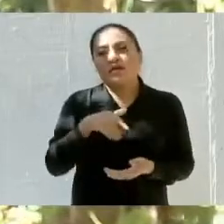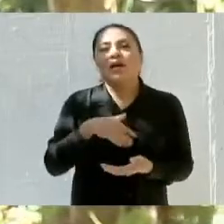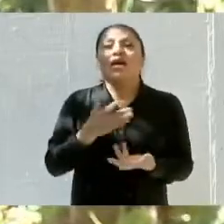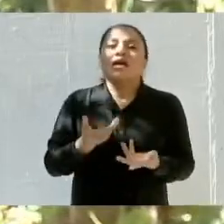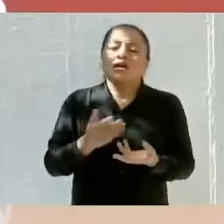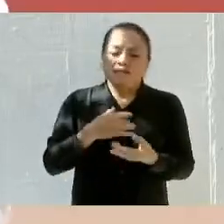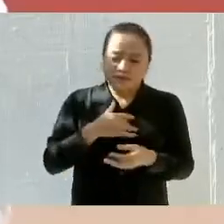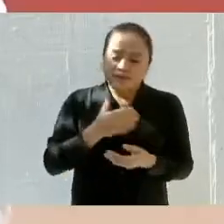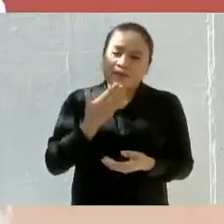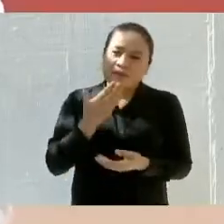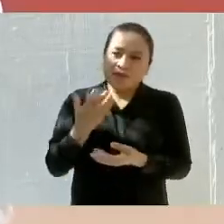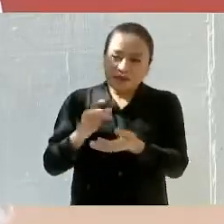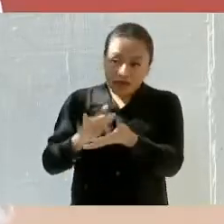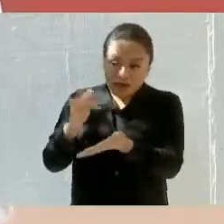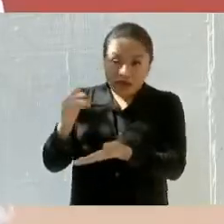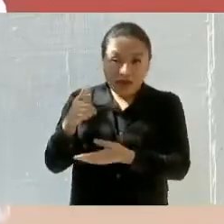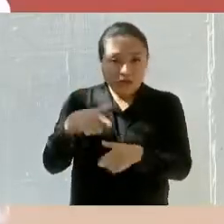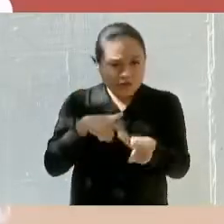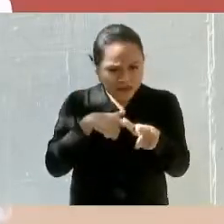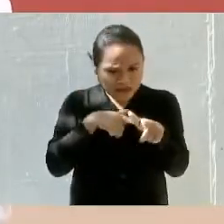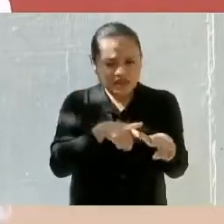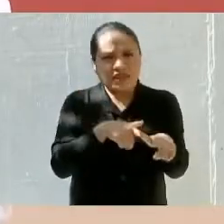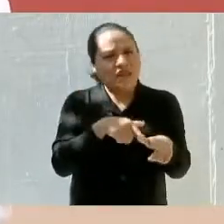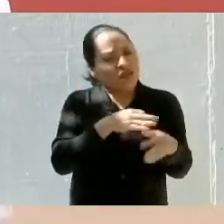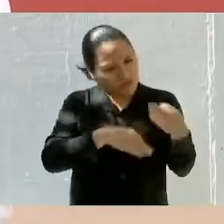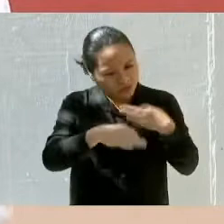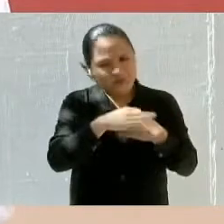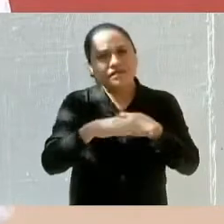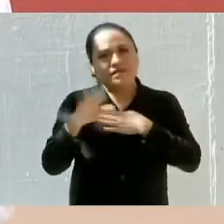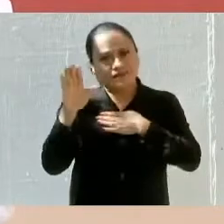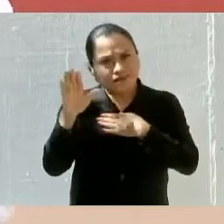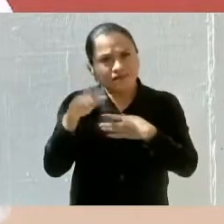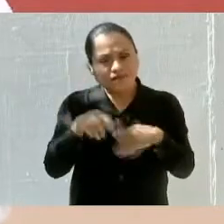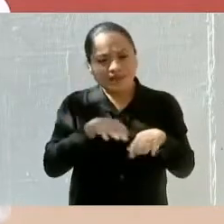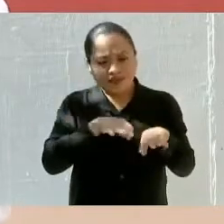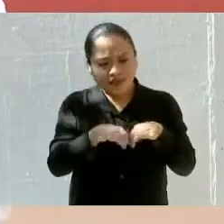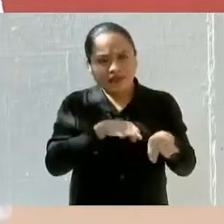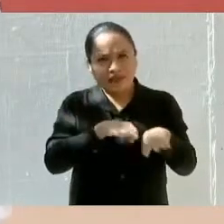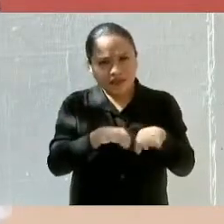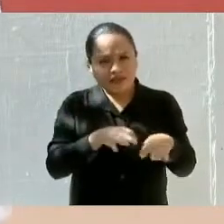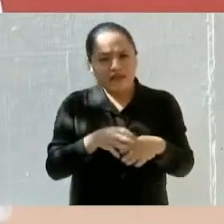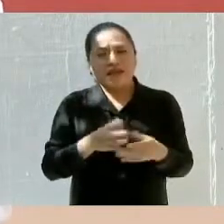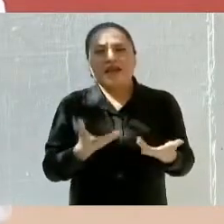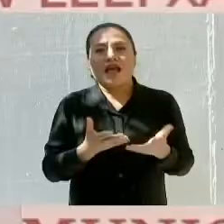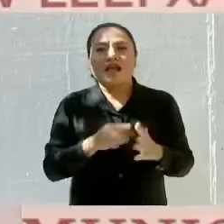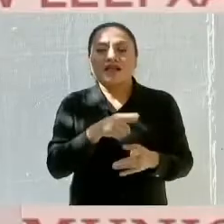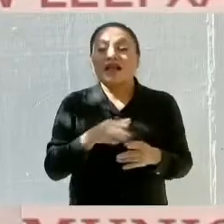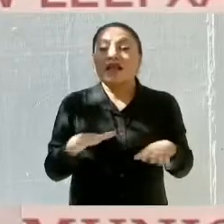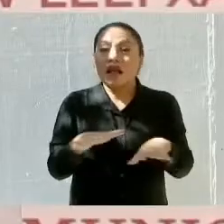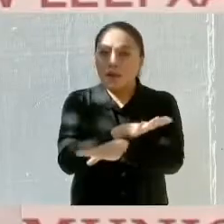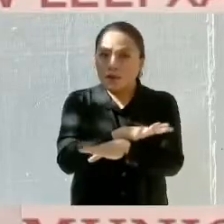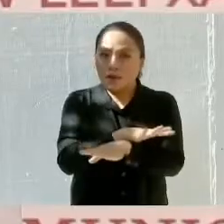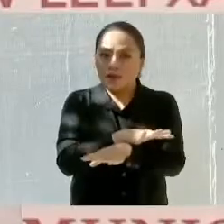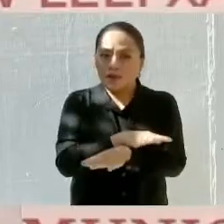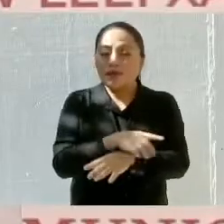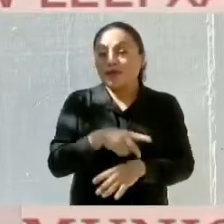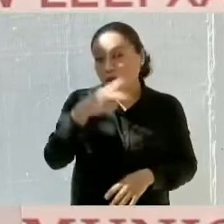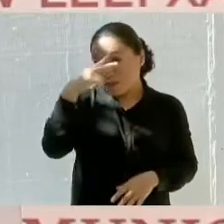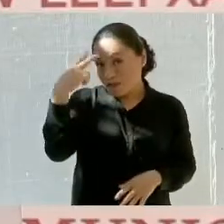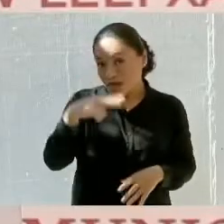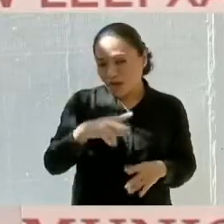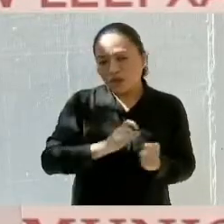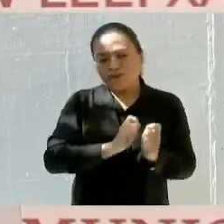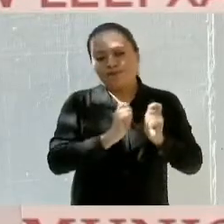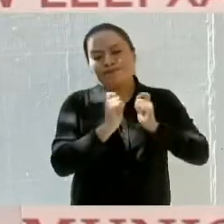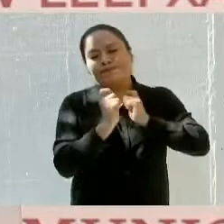Río Hondo para seguir con ese trabajo arduo de ver por la transformación de México. Esté completamente